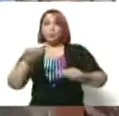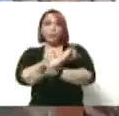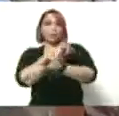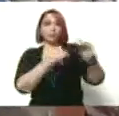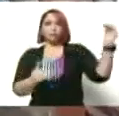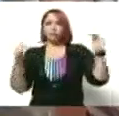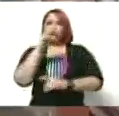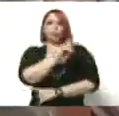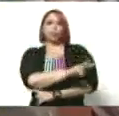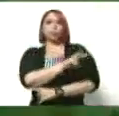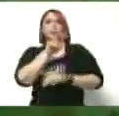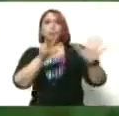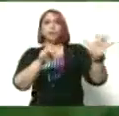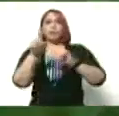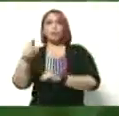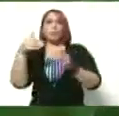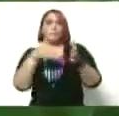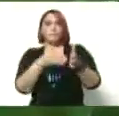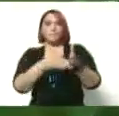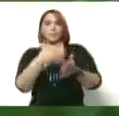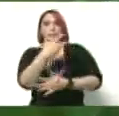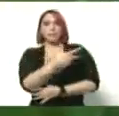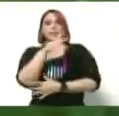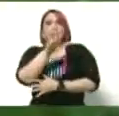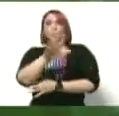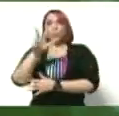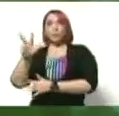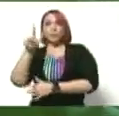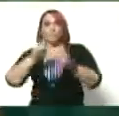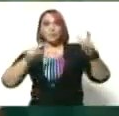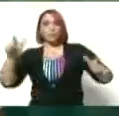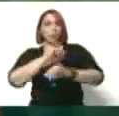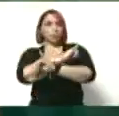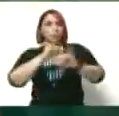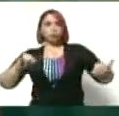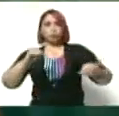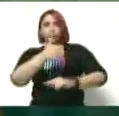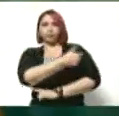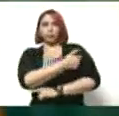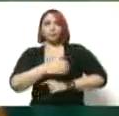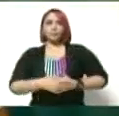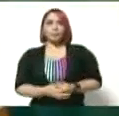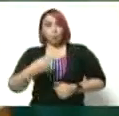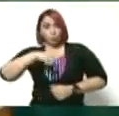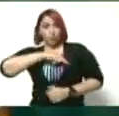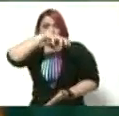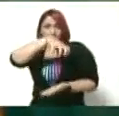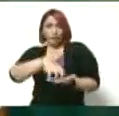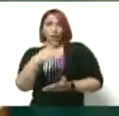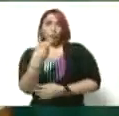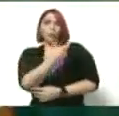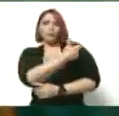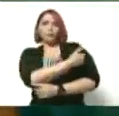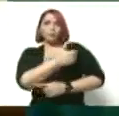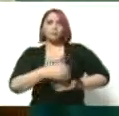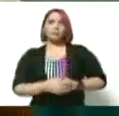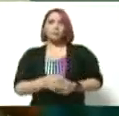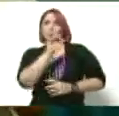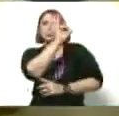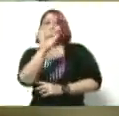281 mil 353 personas vacunadas aquí en nuestro estado con las dos dosis lo cual representa un porcentaje